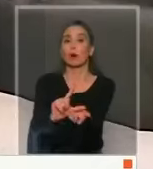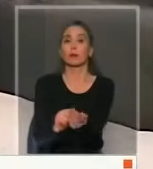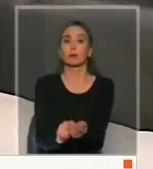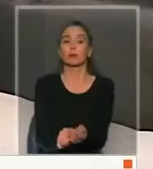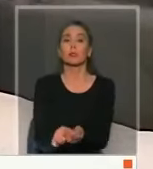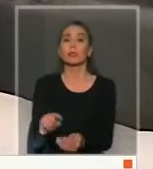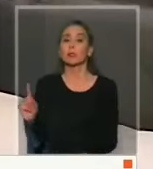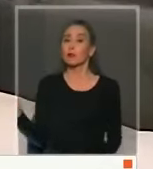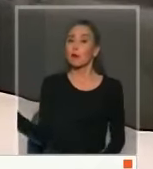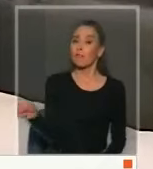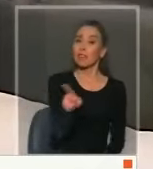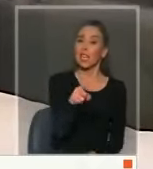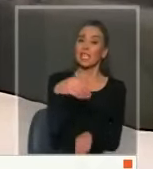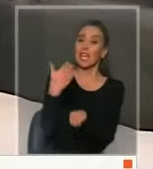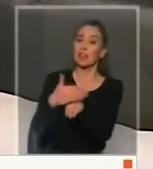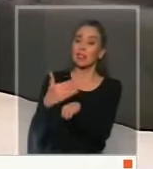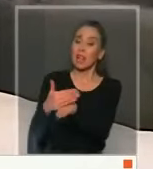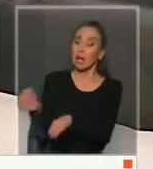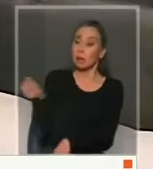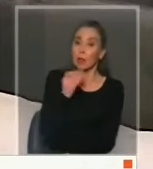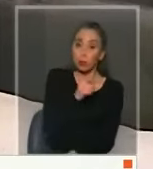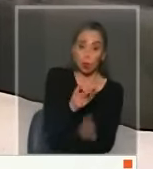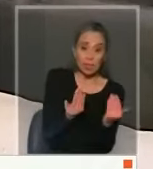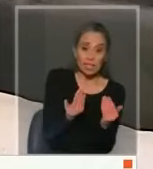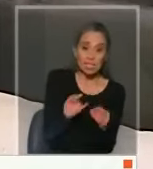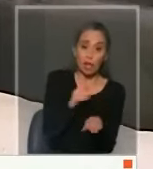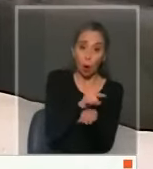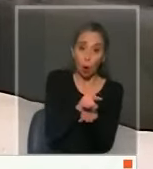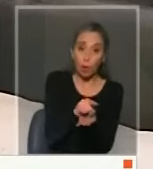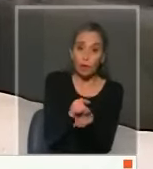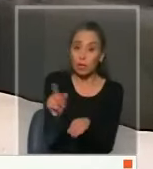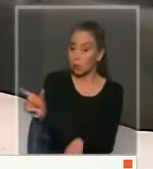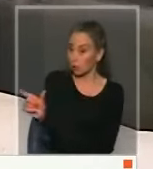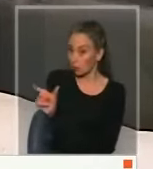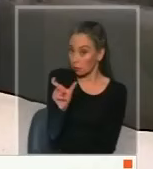Pasa un taxi y me dice, ¿necesitas un Uber? Y me muestra